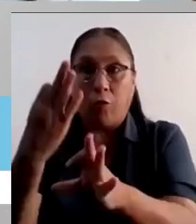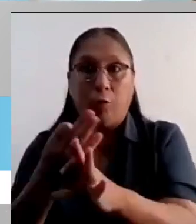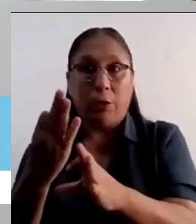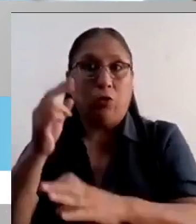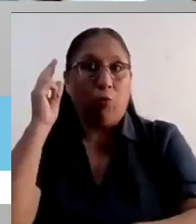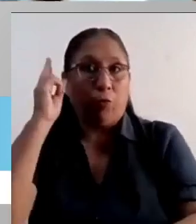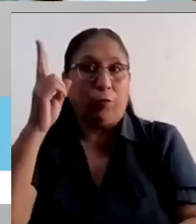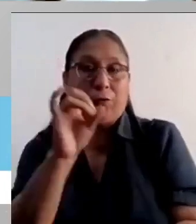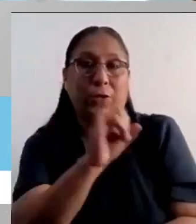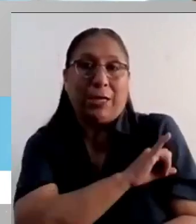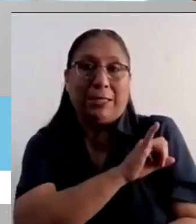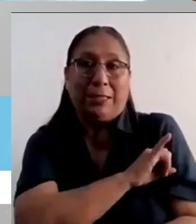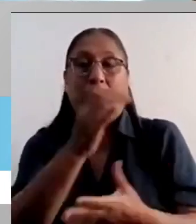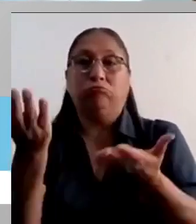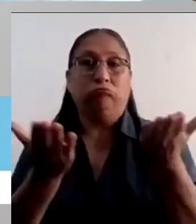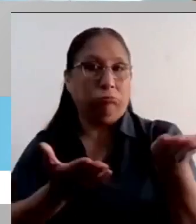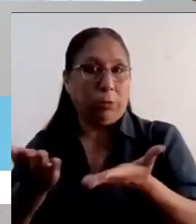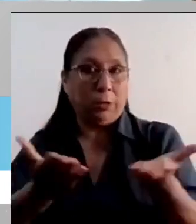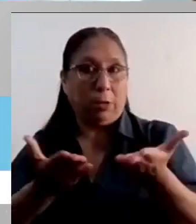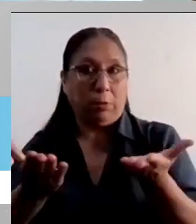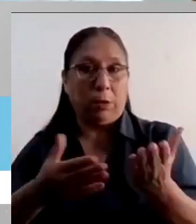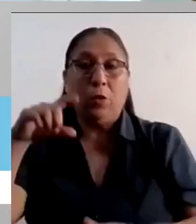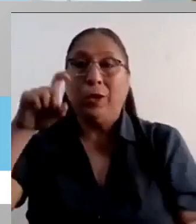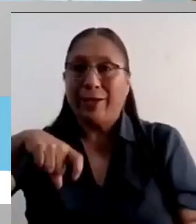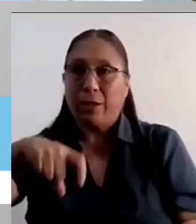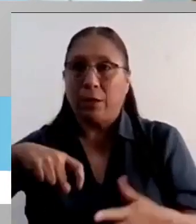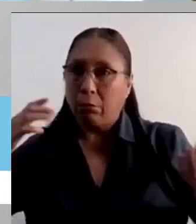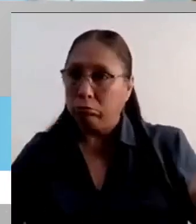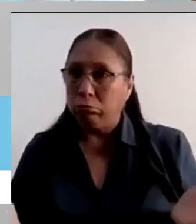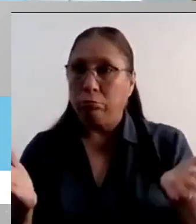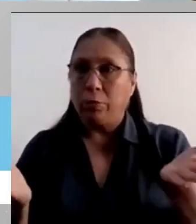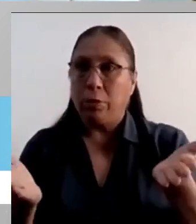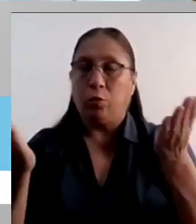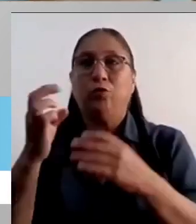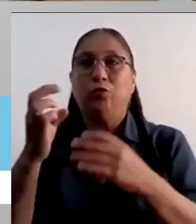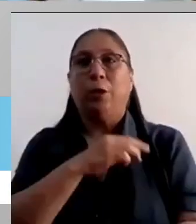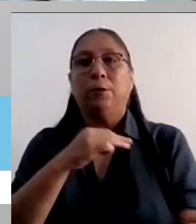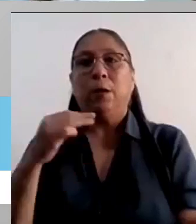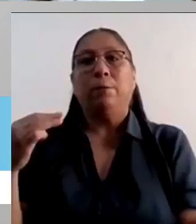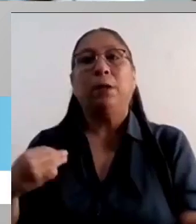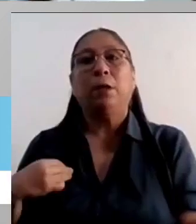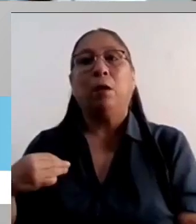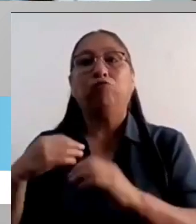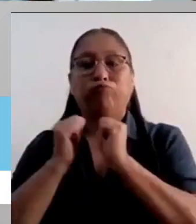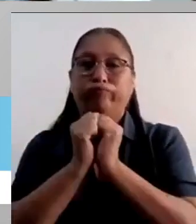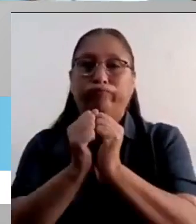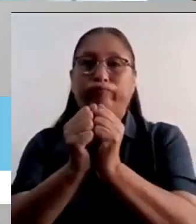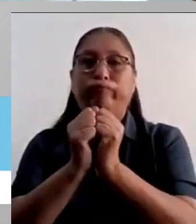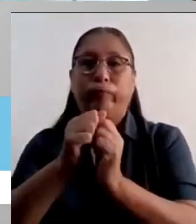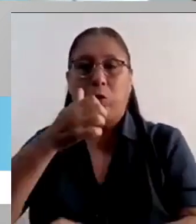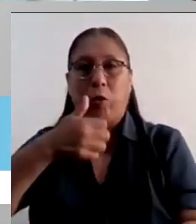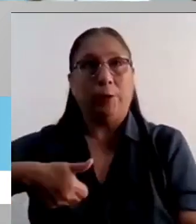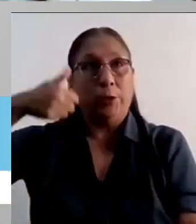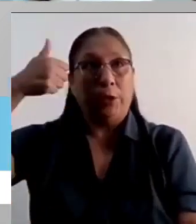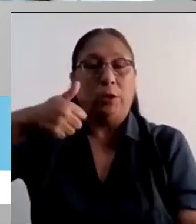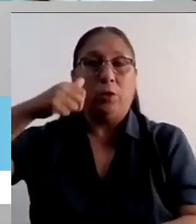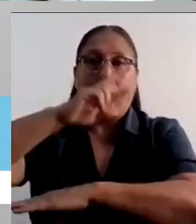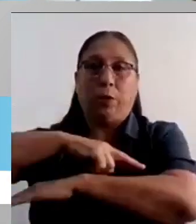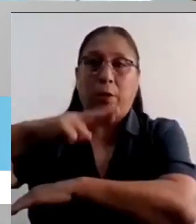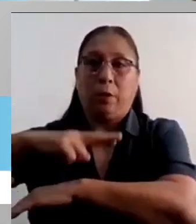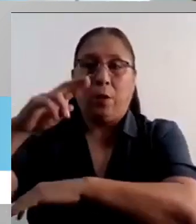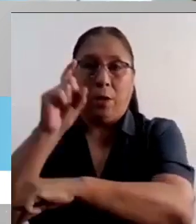inicial y en servicio, ¿no? que se tienen que impulsar desde el Minedu, conjuntamente con las direcciones regionales de